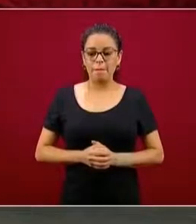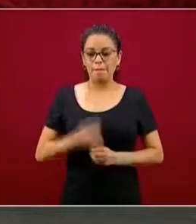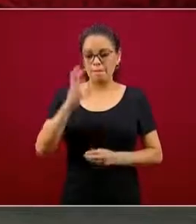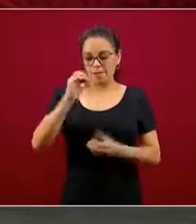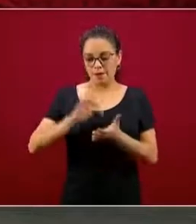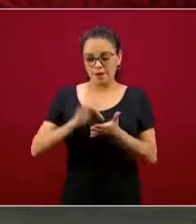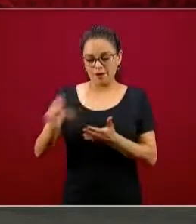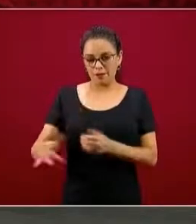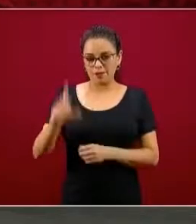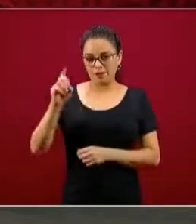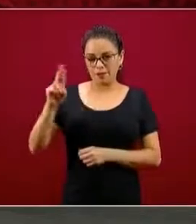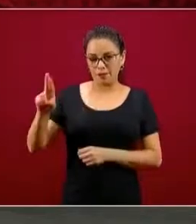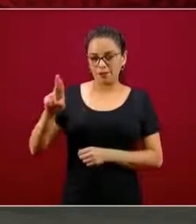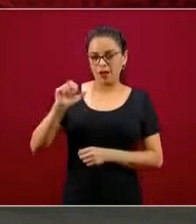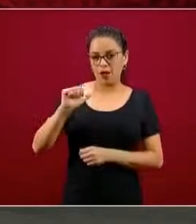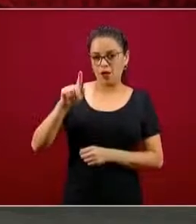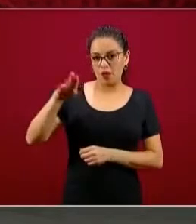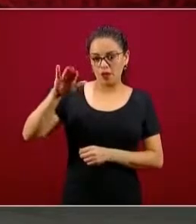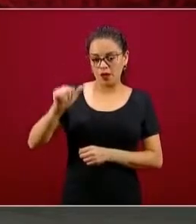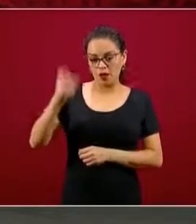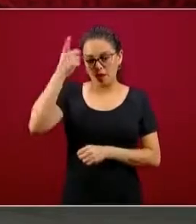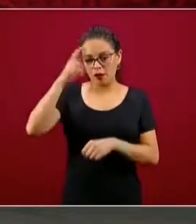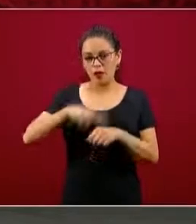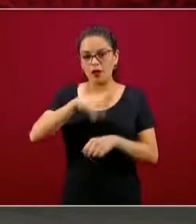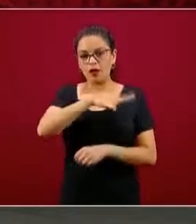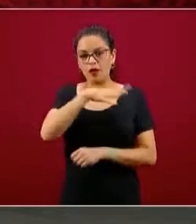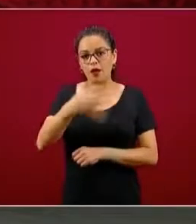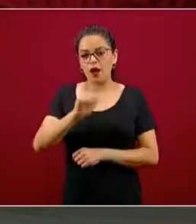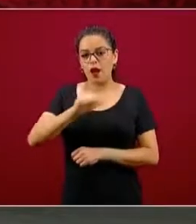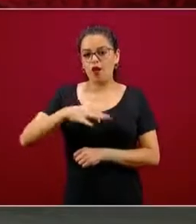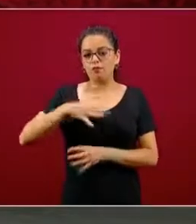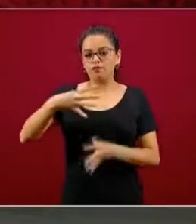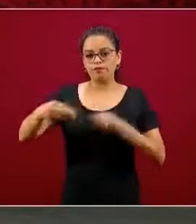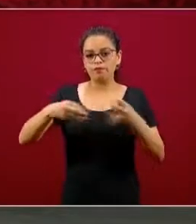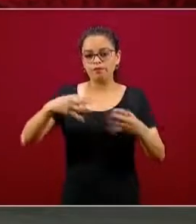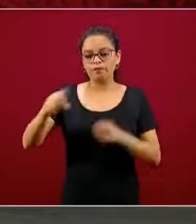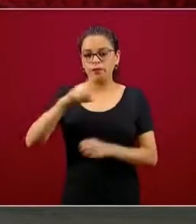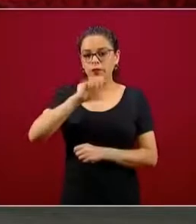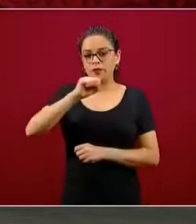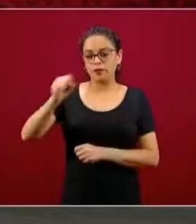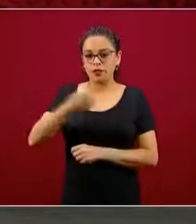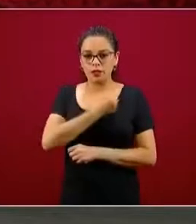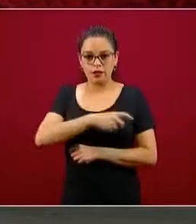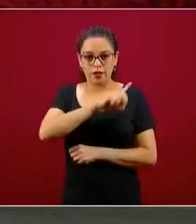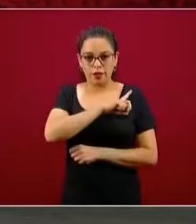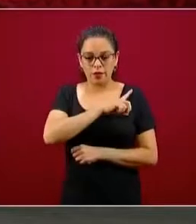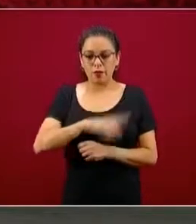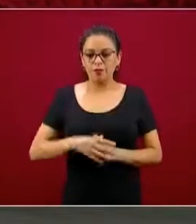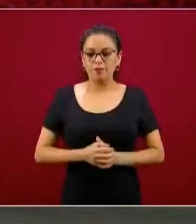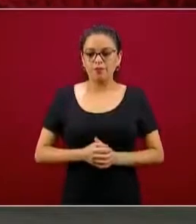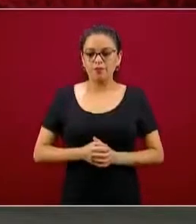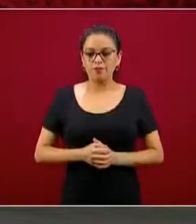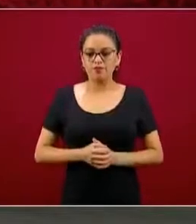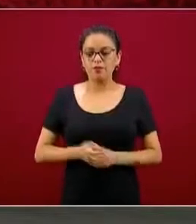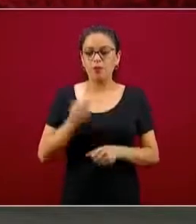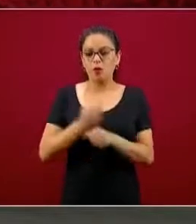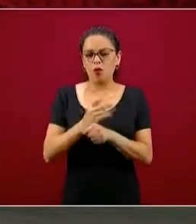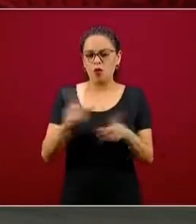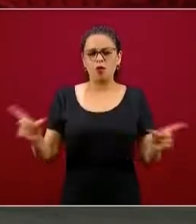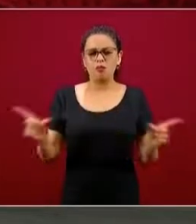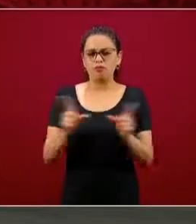Gracias, doctor José Luis Salomía, director general de Epidemiología de la Secretaría de Salud. Vamos a comentar de manera muy